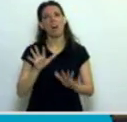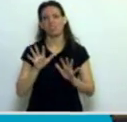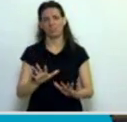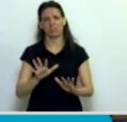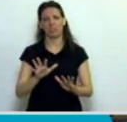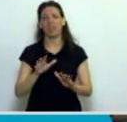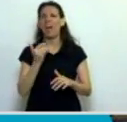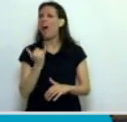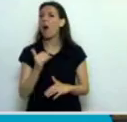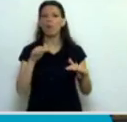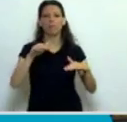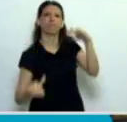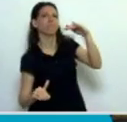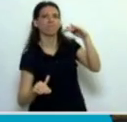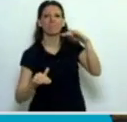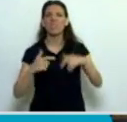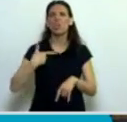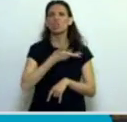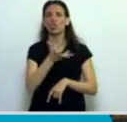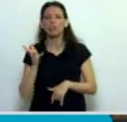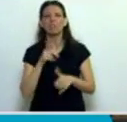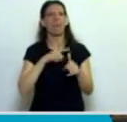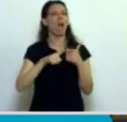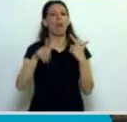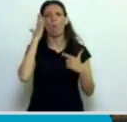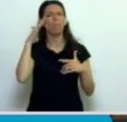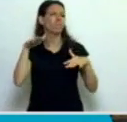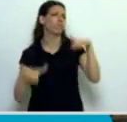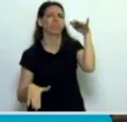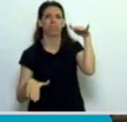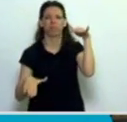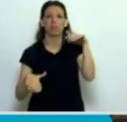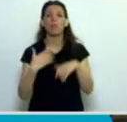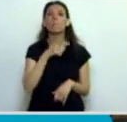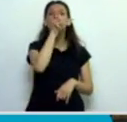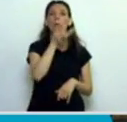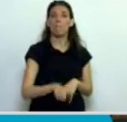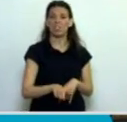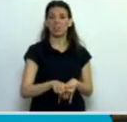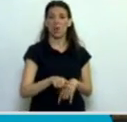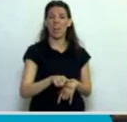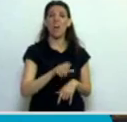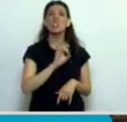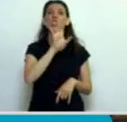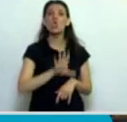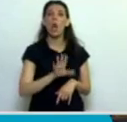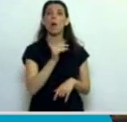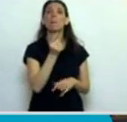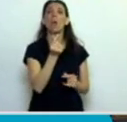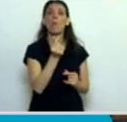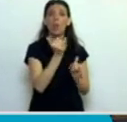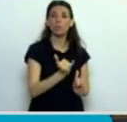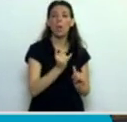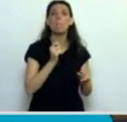de desigualdad social y cultural, ya que la persona solo valía por el